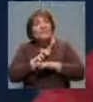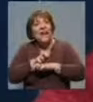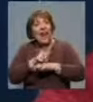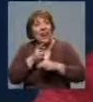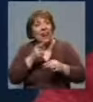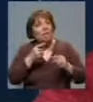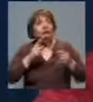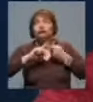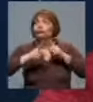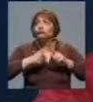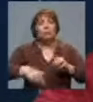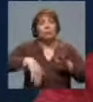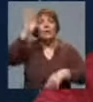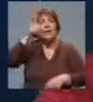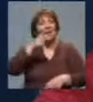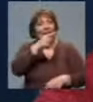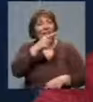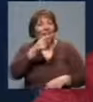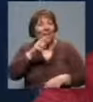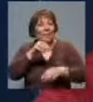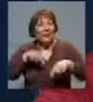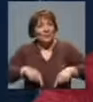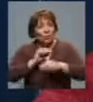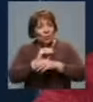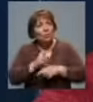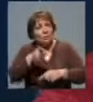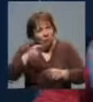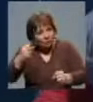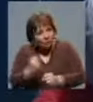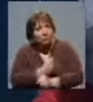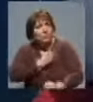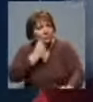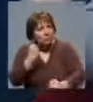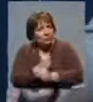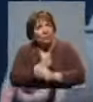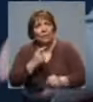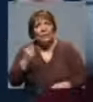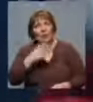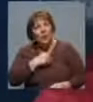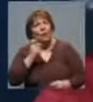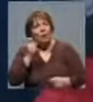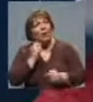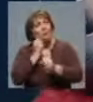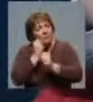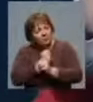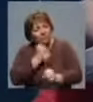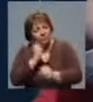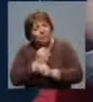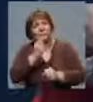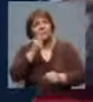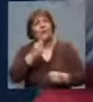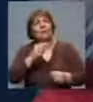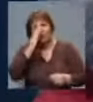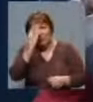no este y eso fue una cosa muy trabajosa en donde la oposición trabajó y el frente amplio